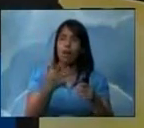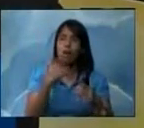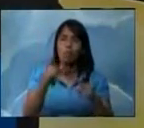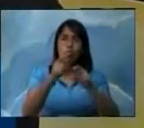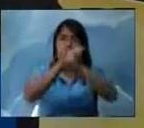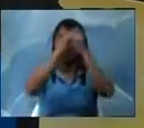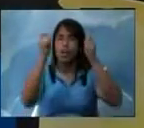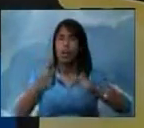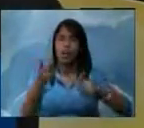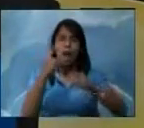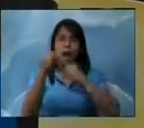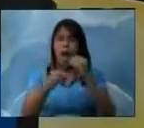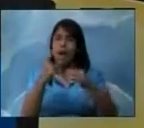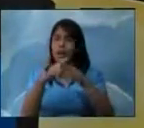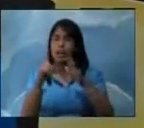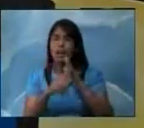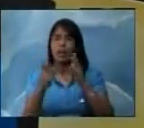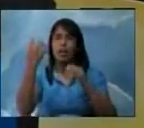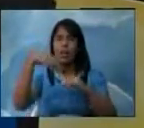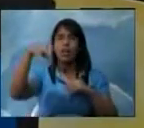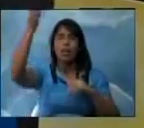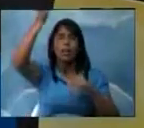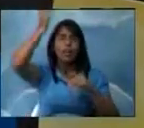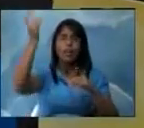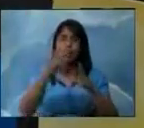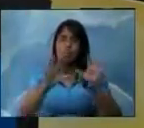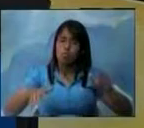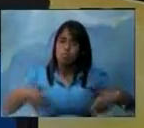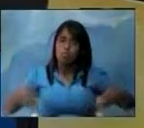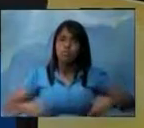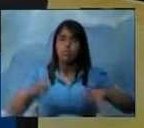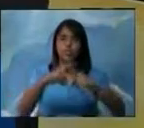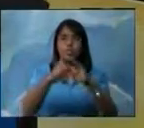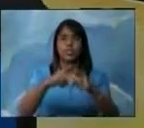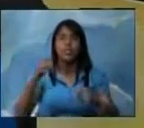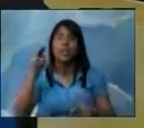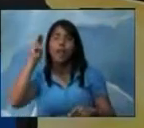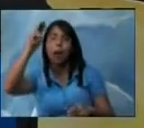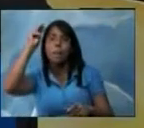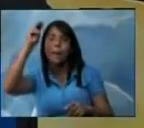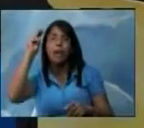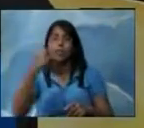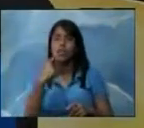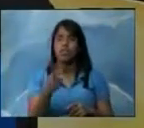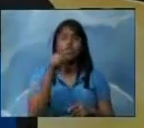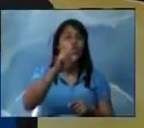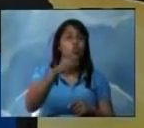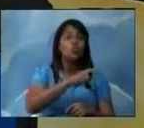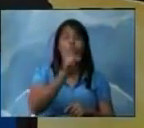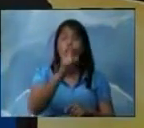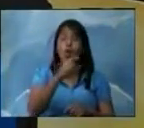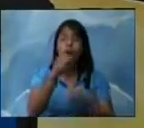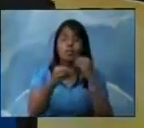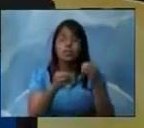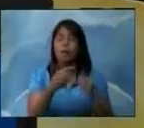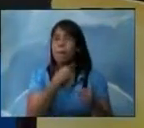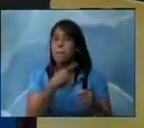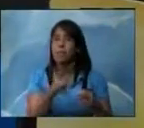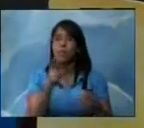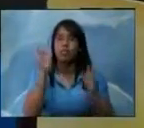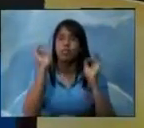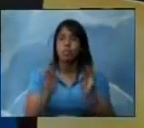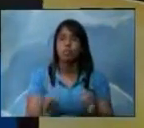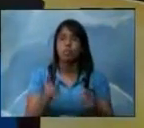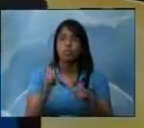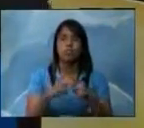calavera, haga esto, haga el rey Momo. Y entonces la maestra le dice, si usted no lo hace, entonces va a perder punto. Pues